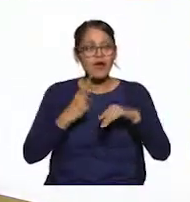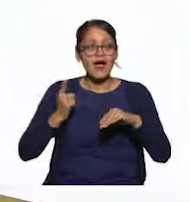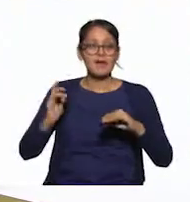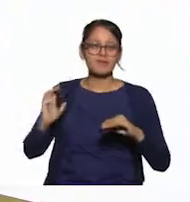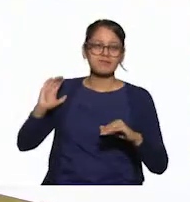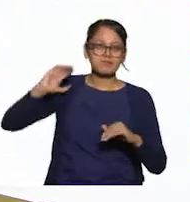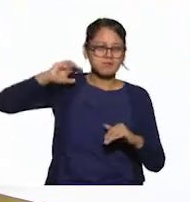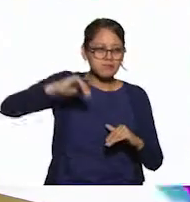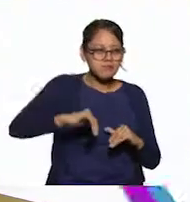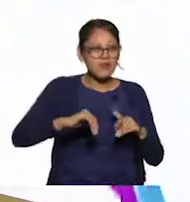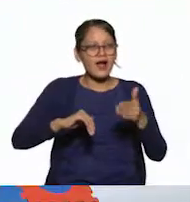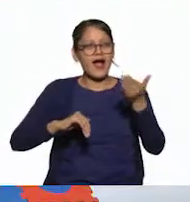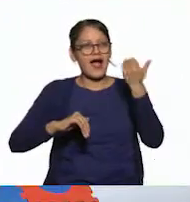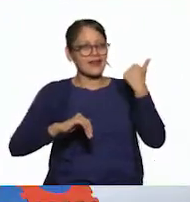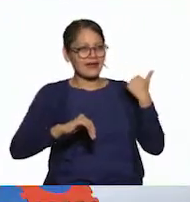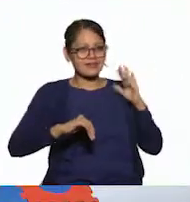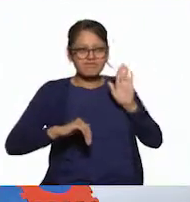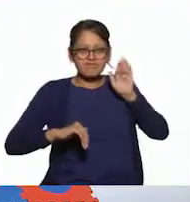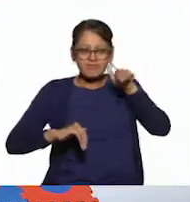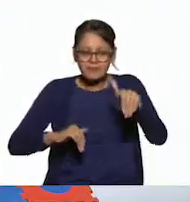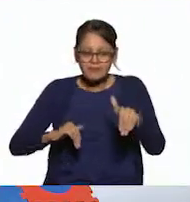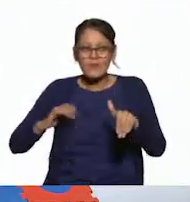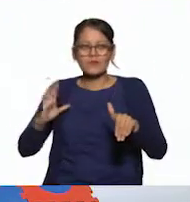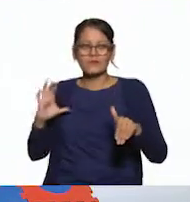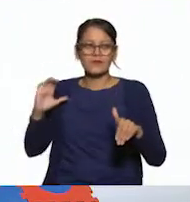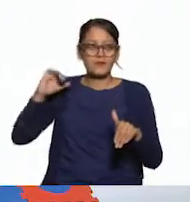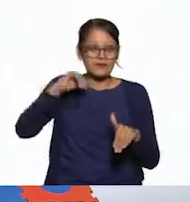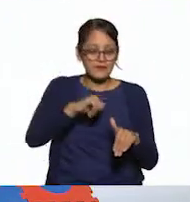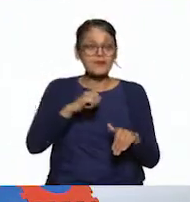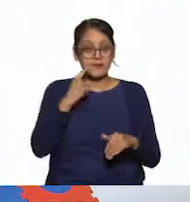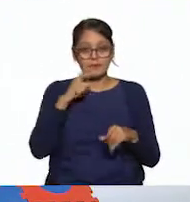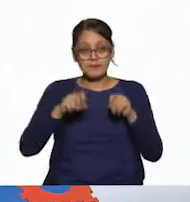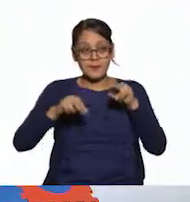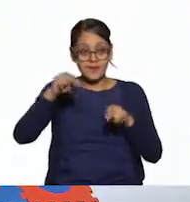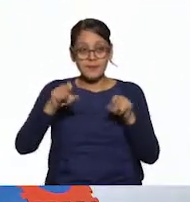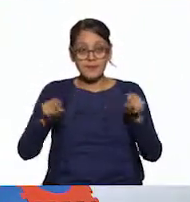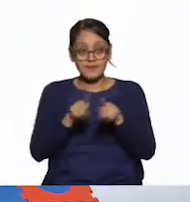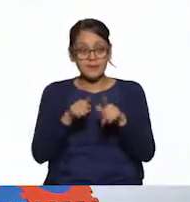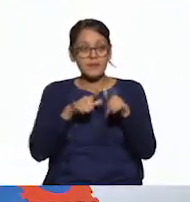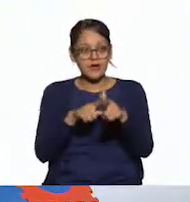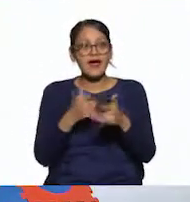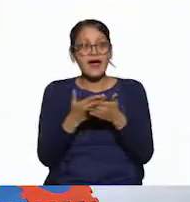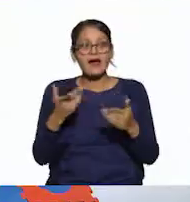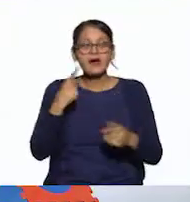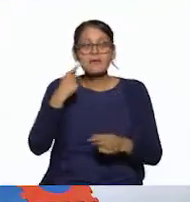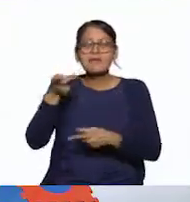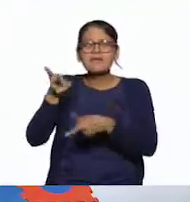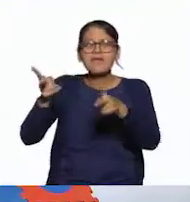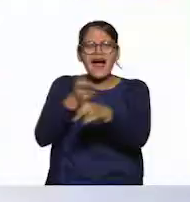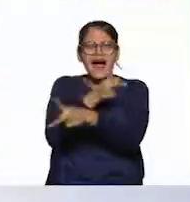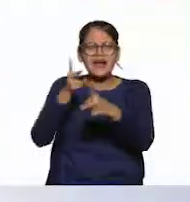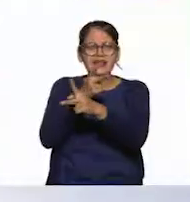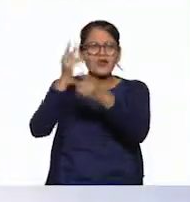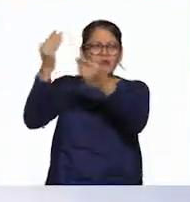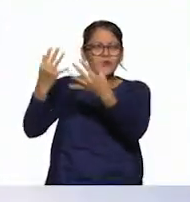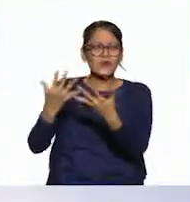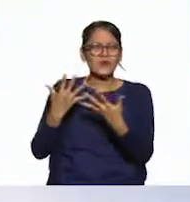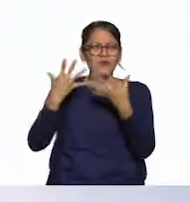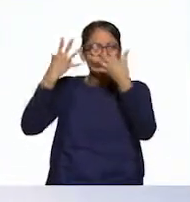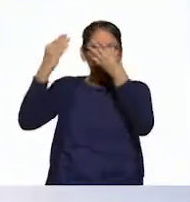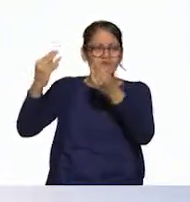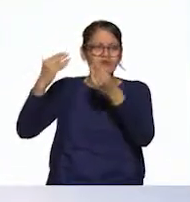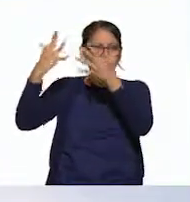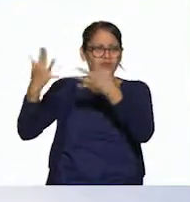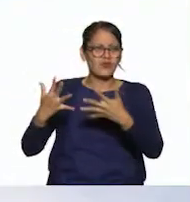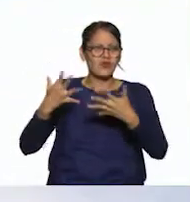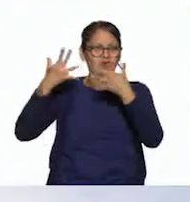Adelante, atrás, adelante, atrás. Y siempre ahora, me mantengo en este nivel, ¿verdad? Así es. Ahora viene un aire por allá, Pilar. Viene un aire